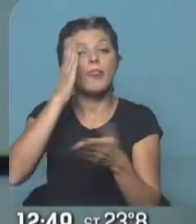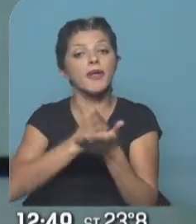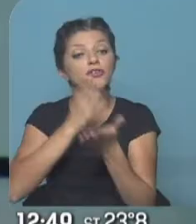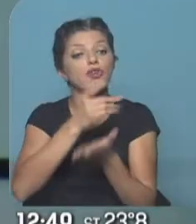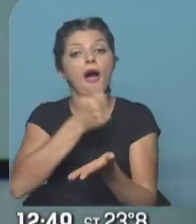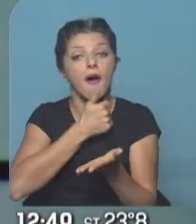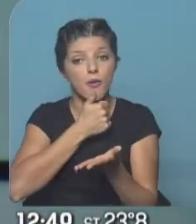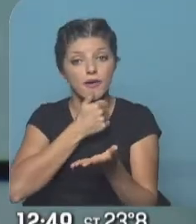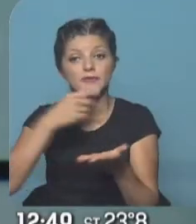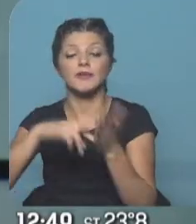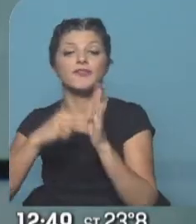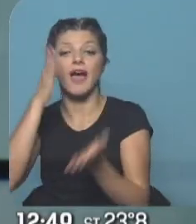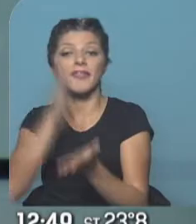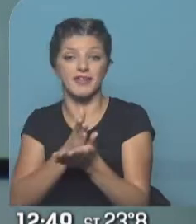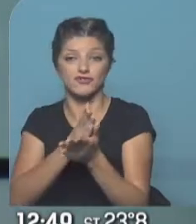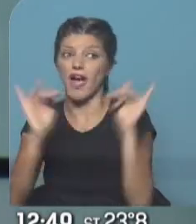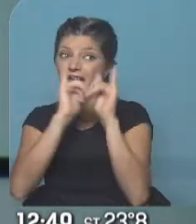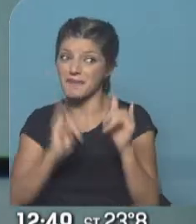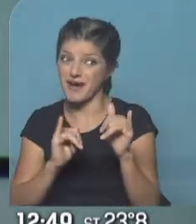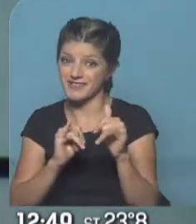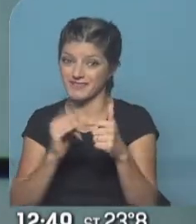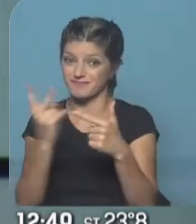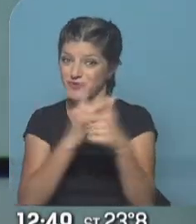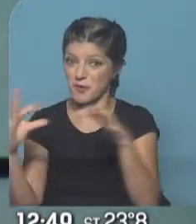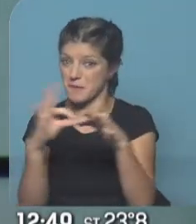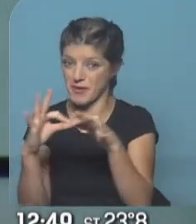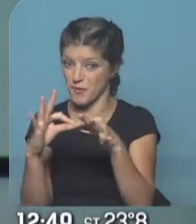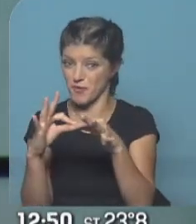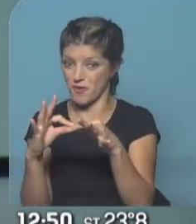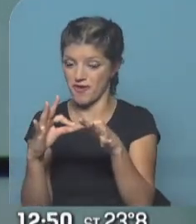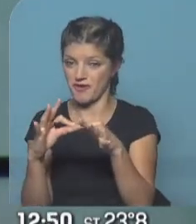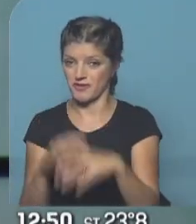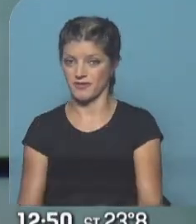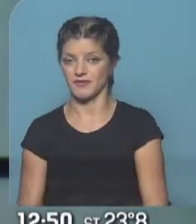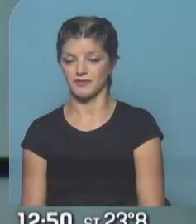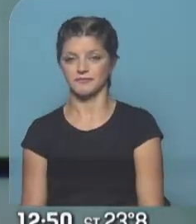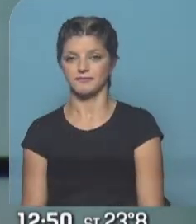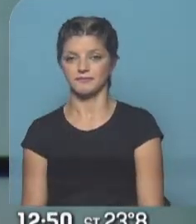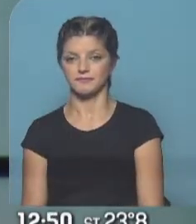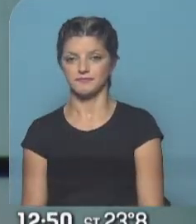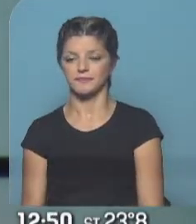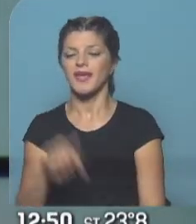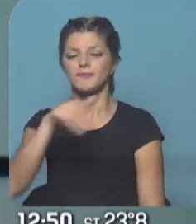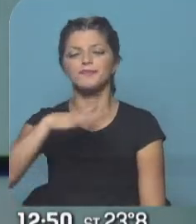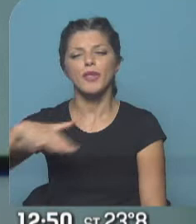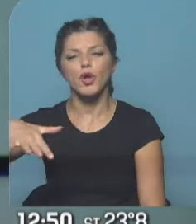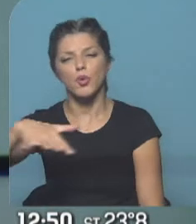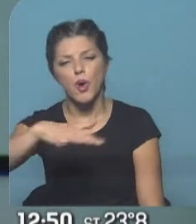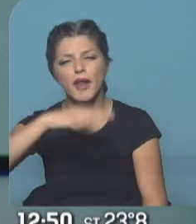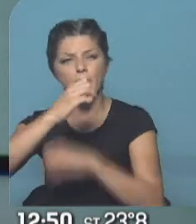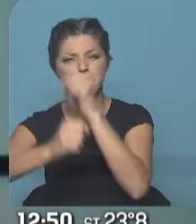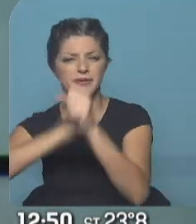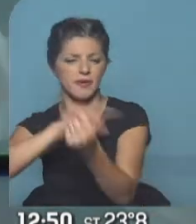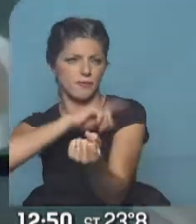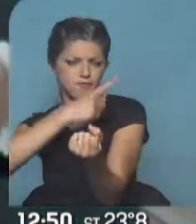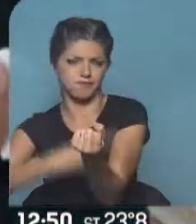el derecho a la paz, tocando y vinculando los dos temas, porque esa es una zona donde grandes empresas